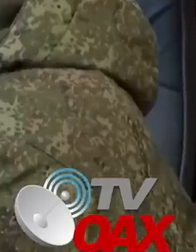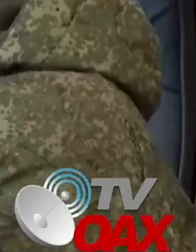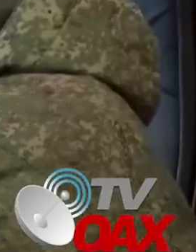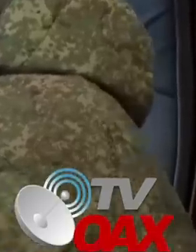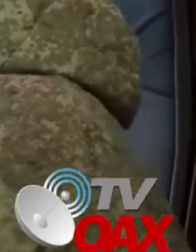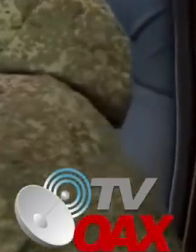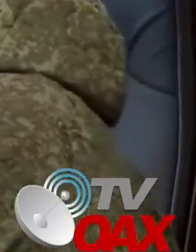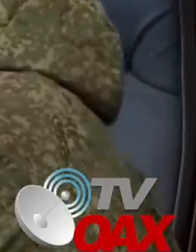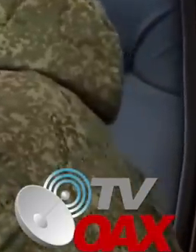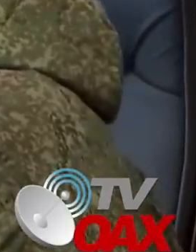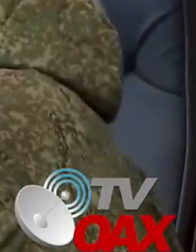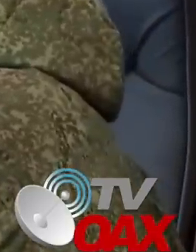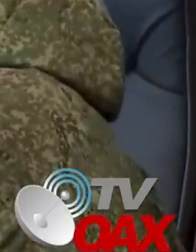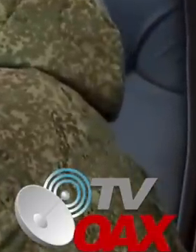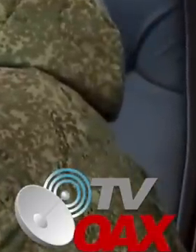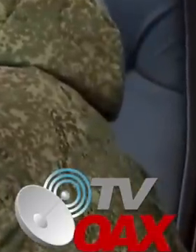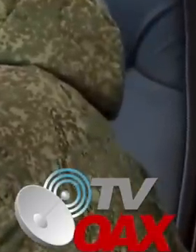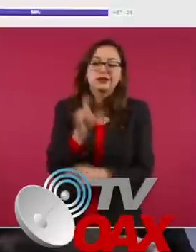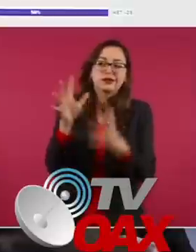Rusia,